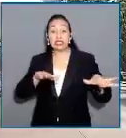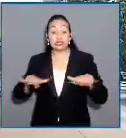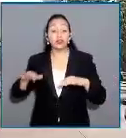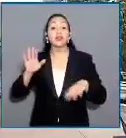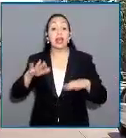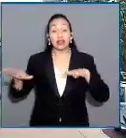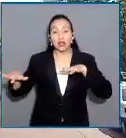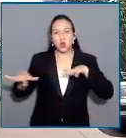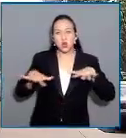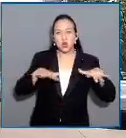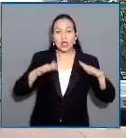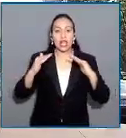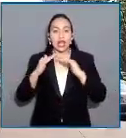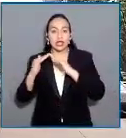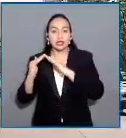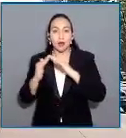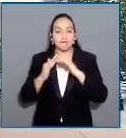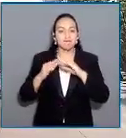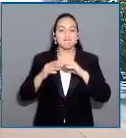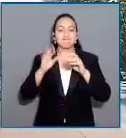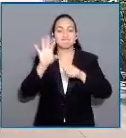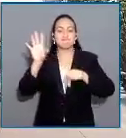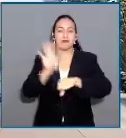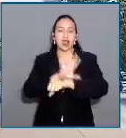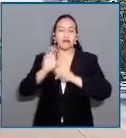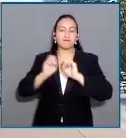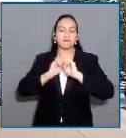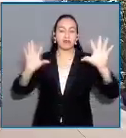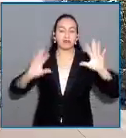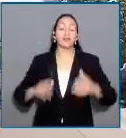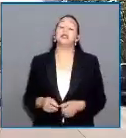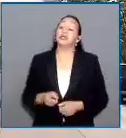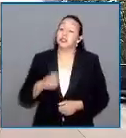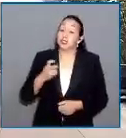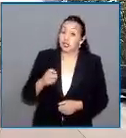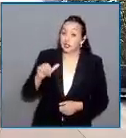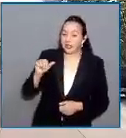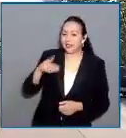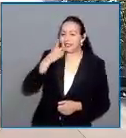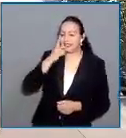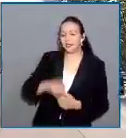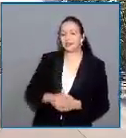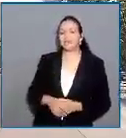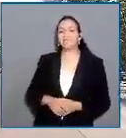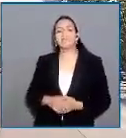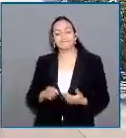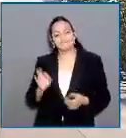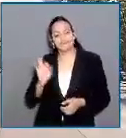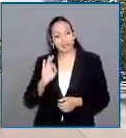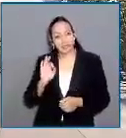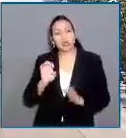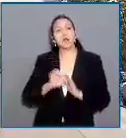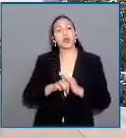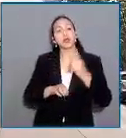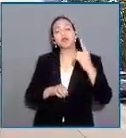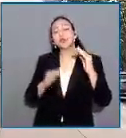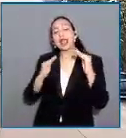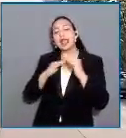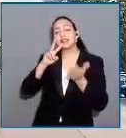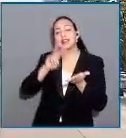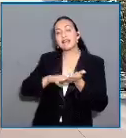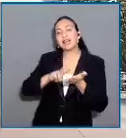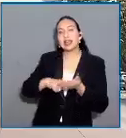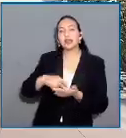México. La AMIS consideró que se cree que debido a que una casa puede tener un valor 4 o 5 veces mayor que un